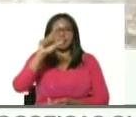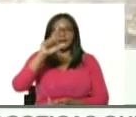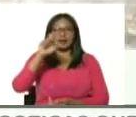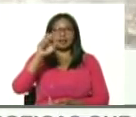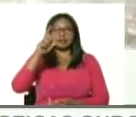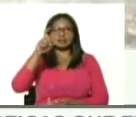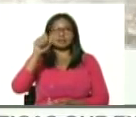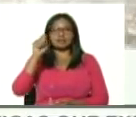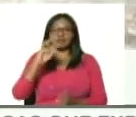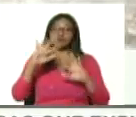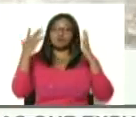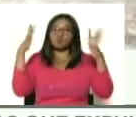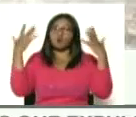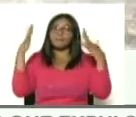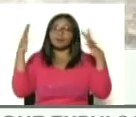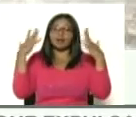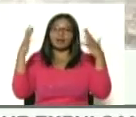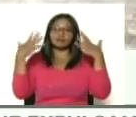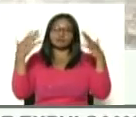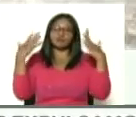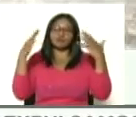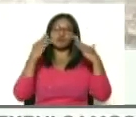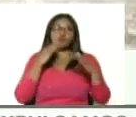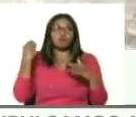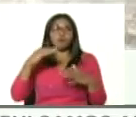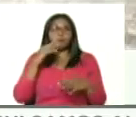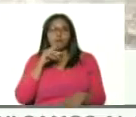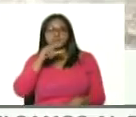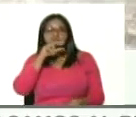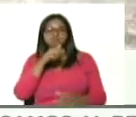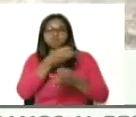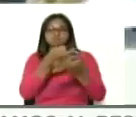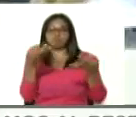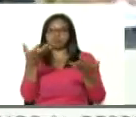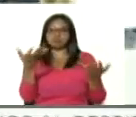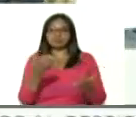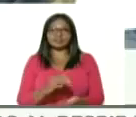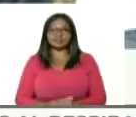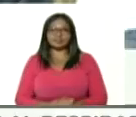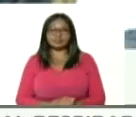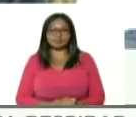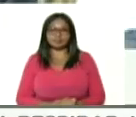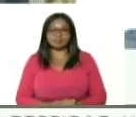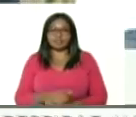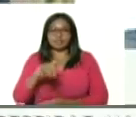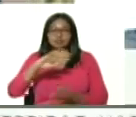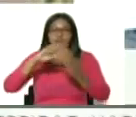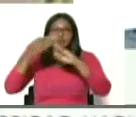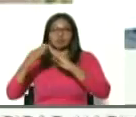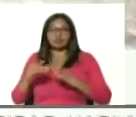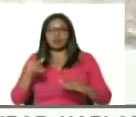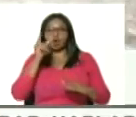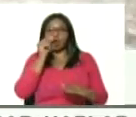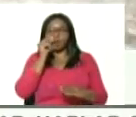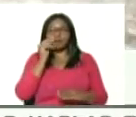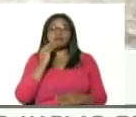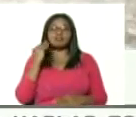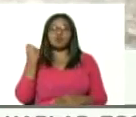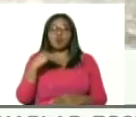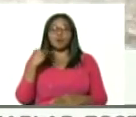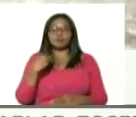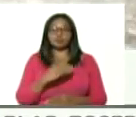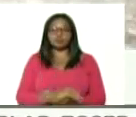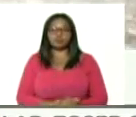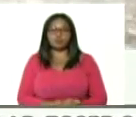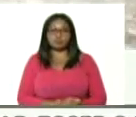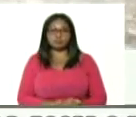ese muchacho, dice como hablan esos muchachos ahora, bueno, son tremendos. Aquí comunero, Alexandre de la juventud, de la